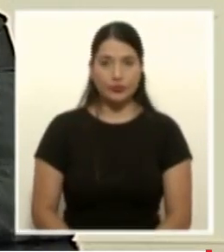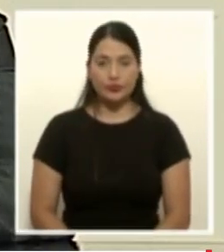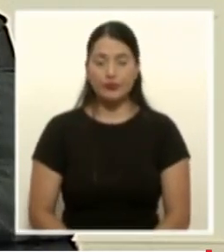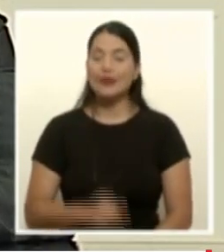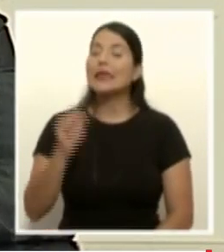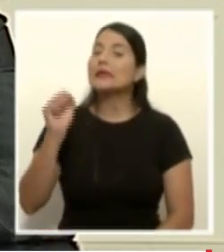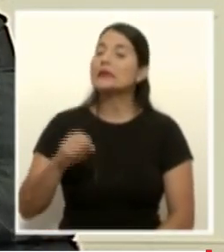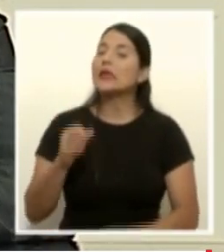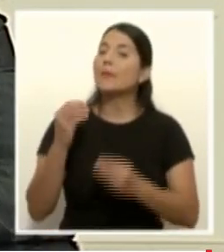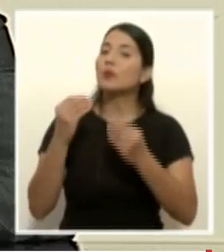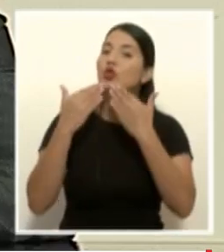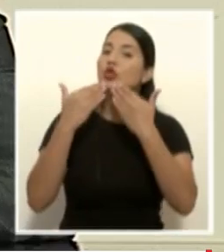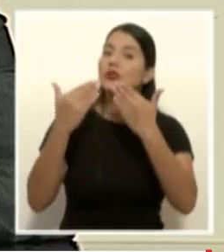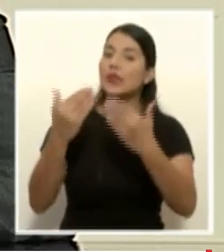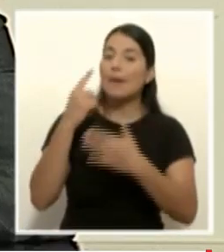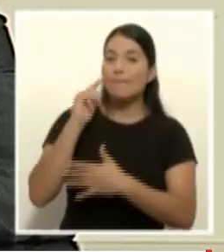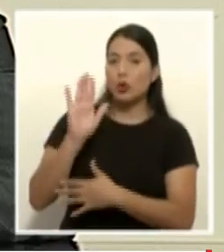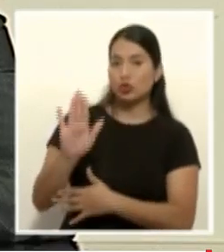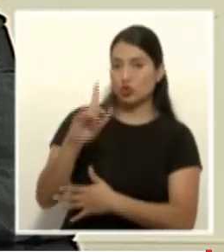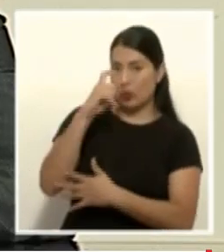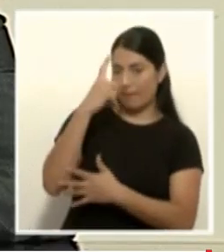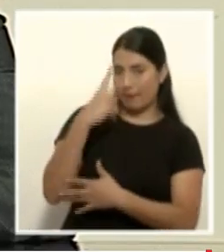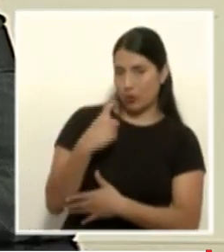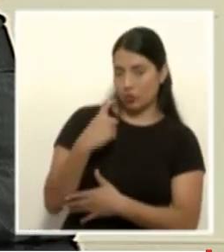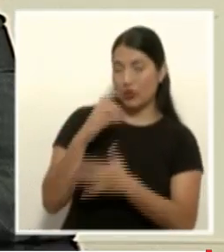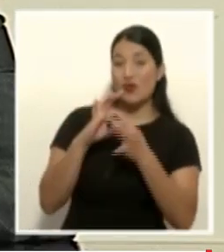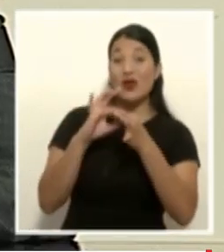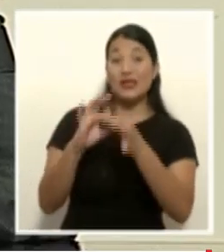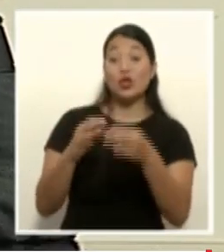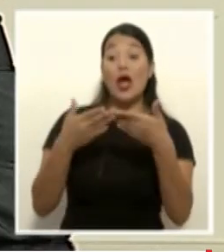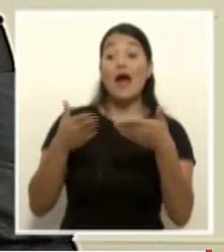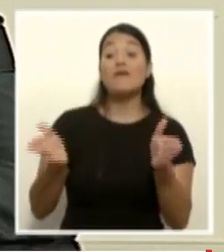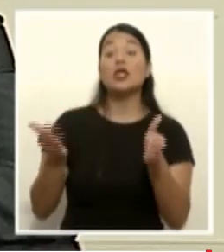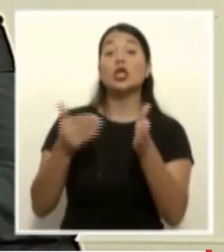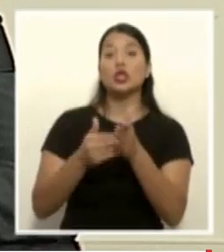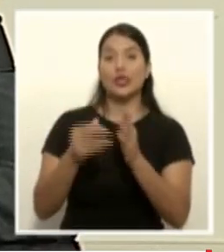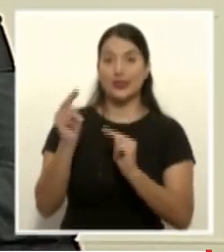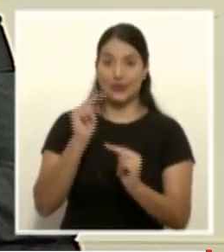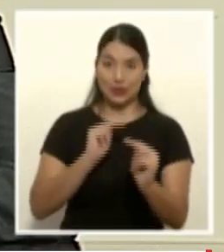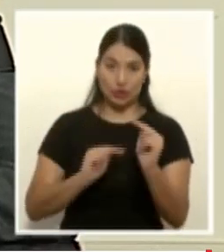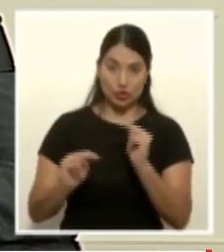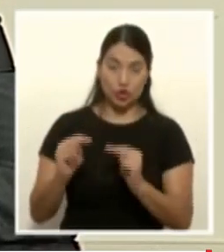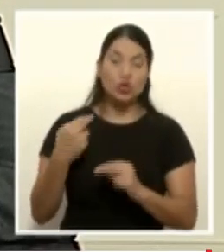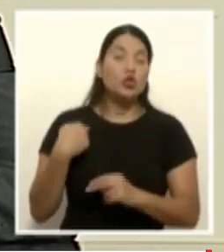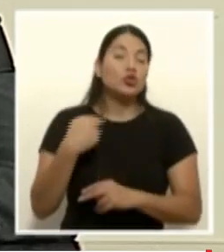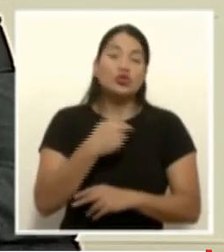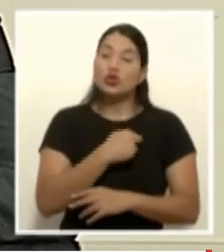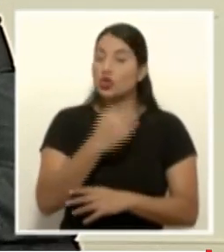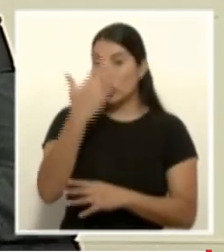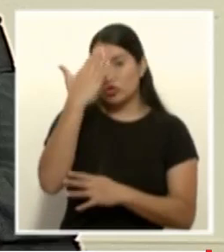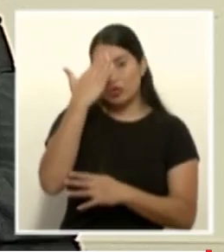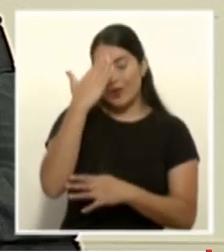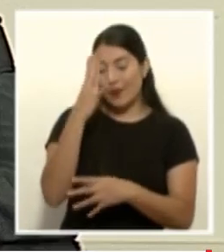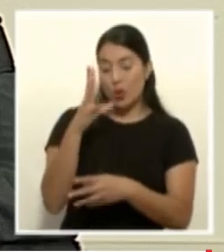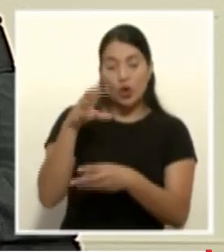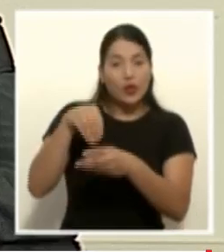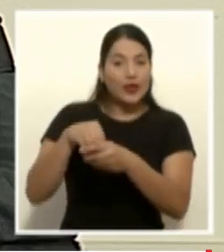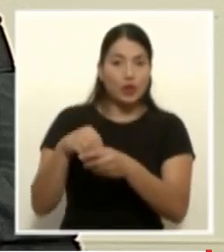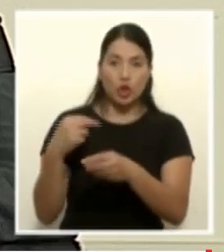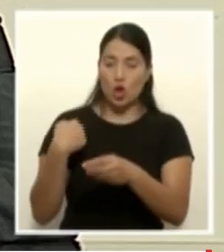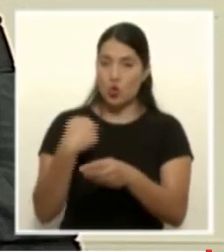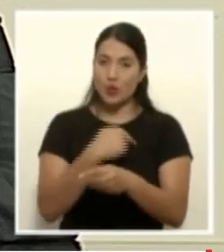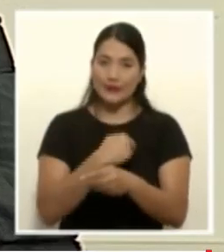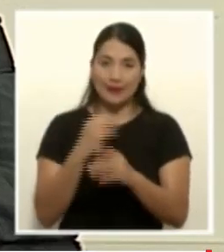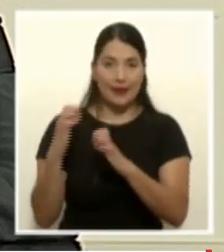Sí, muchas gracias también por su pregunta. Con respecto a la reapertura, ya sabemos que es parte de la dinámica que estamos siguiendo y que pues